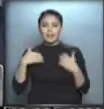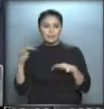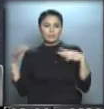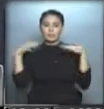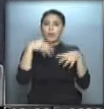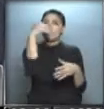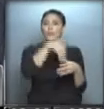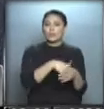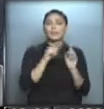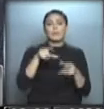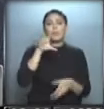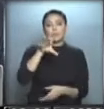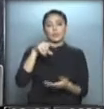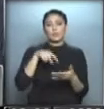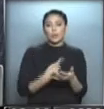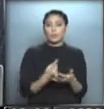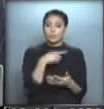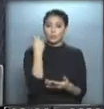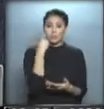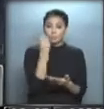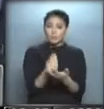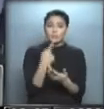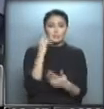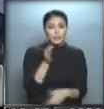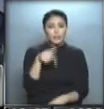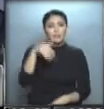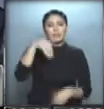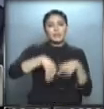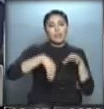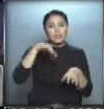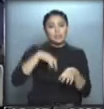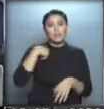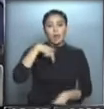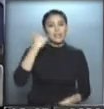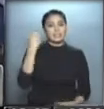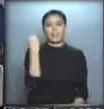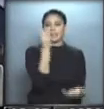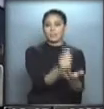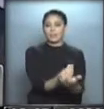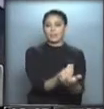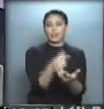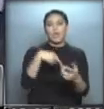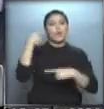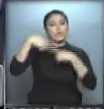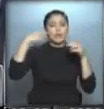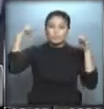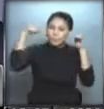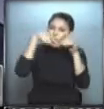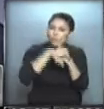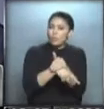los bonaerenses vemos que es una elección donde bueno hoy ya somos candidatos vamos a seguir profundizando